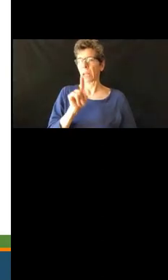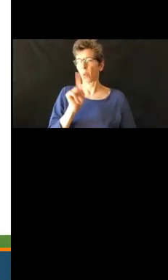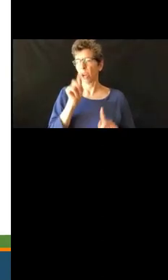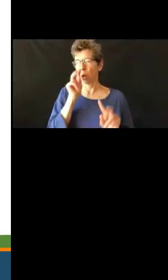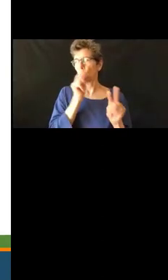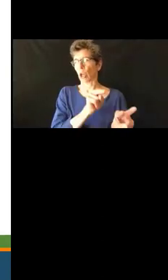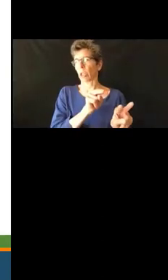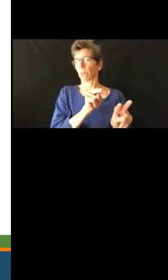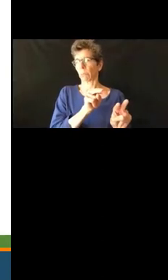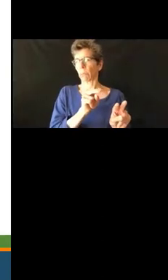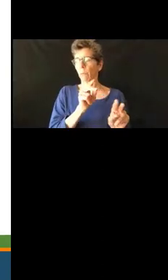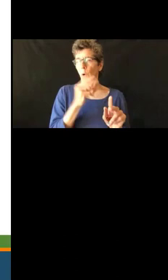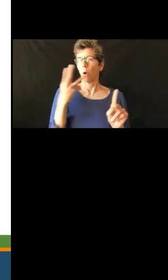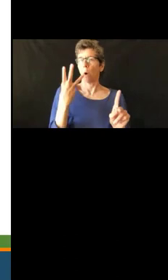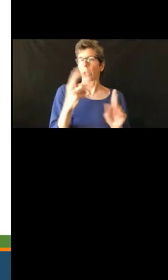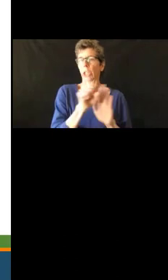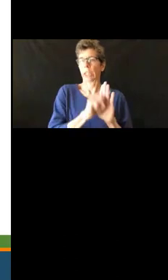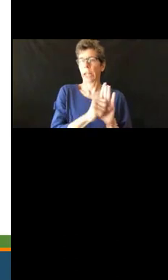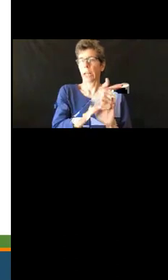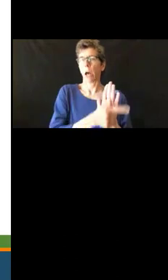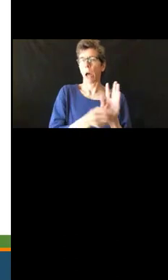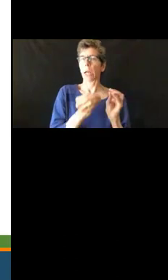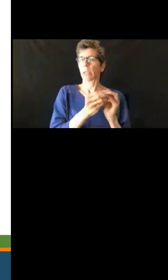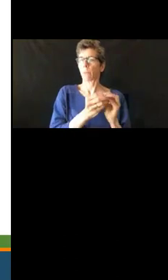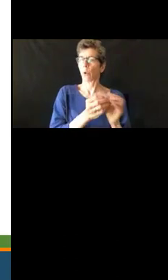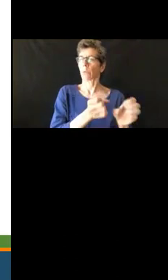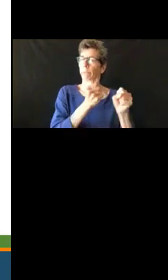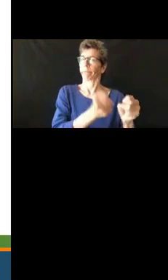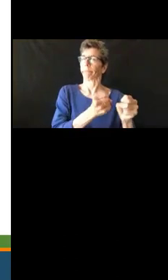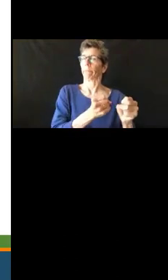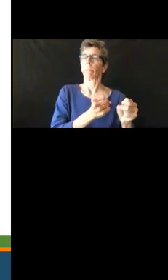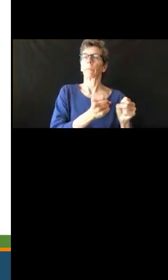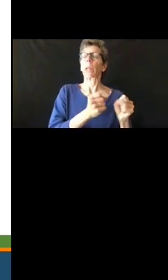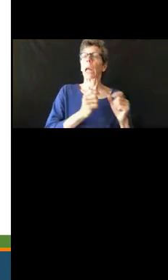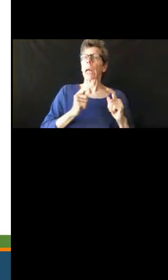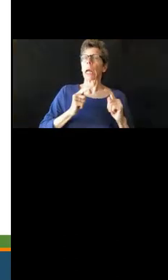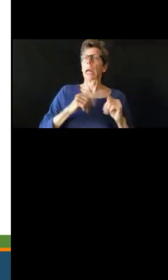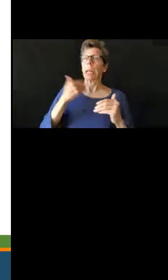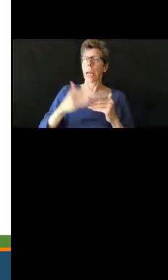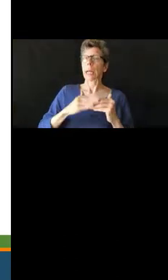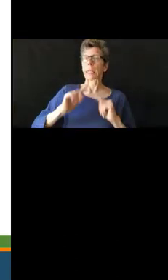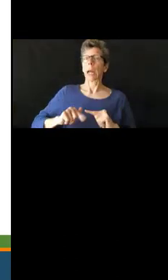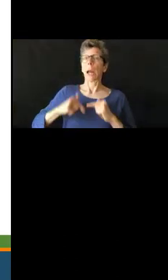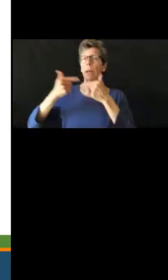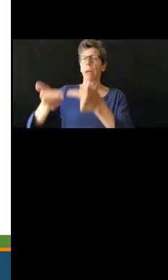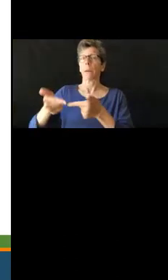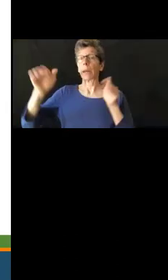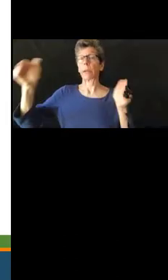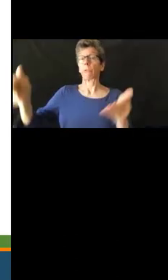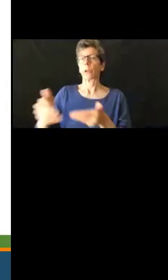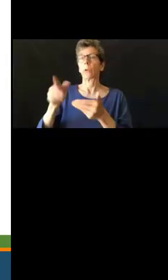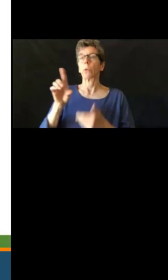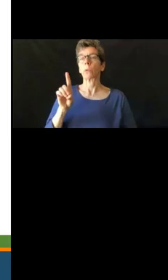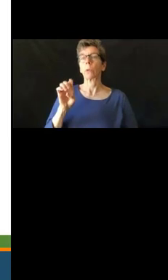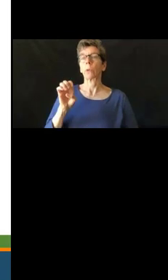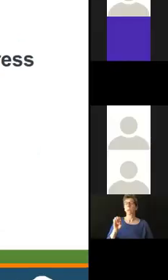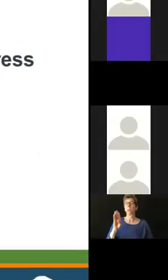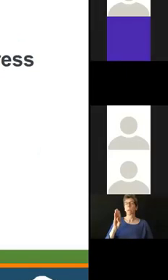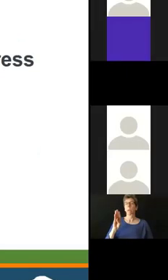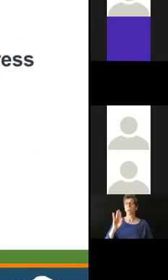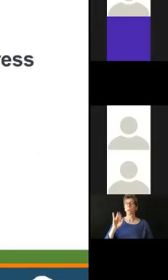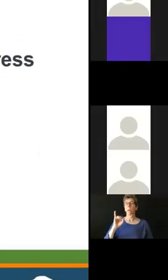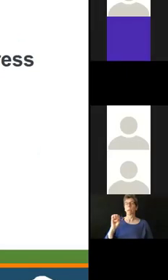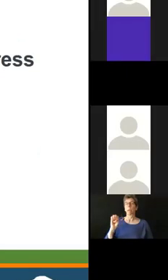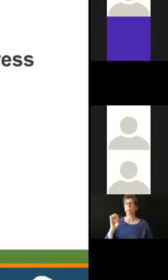Y ahora le voy a dar la palabra a Debbie Dorchman, que es una abogada